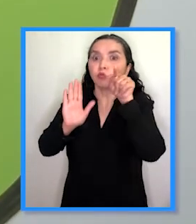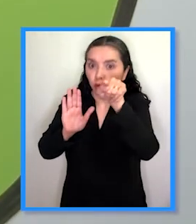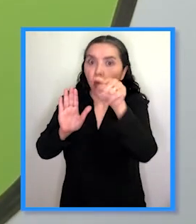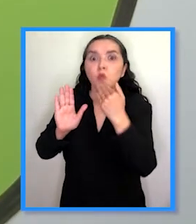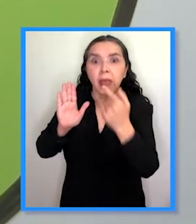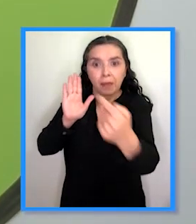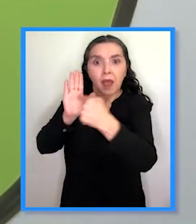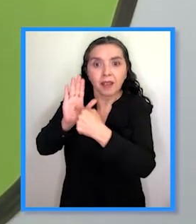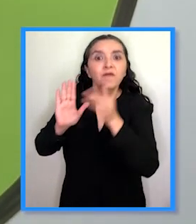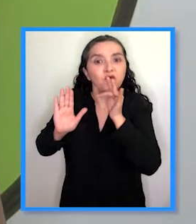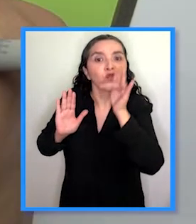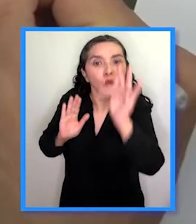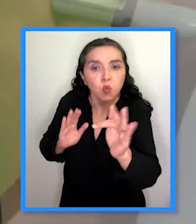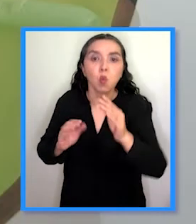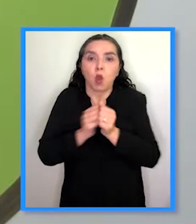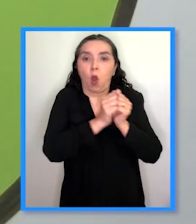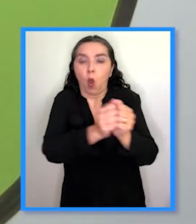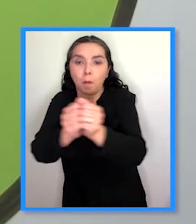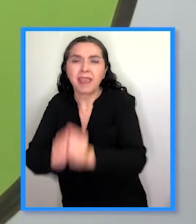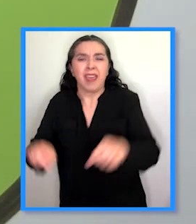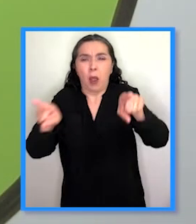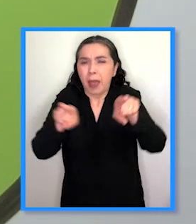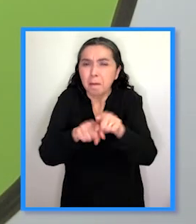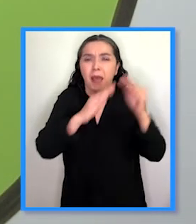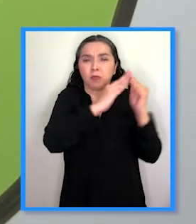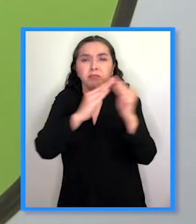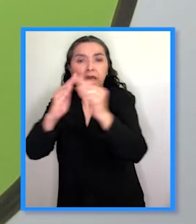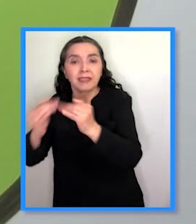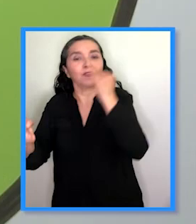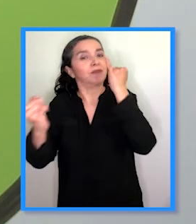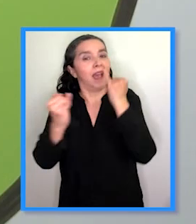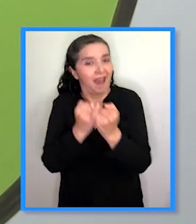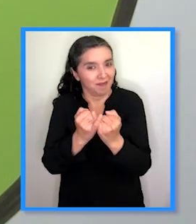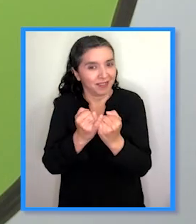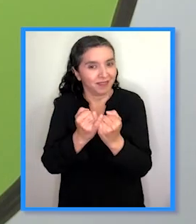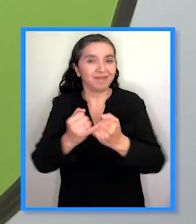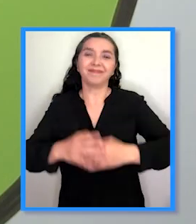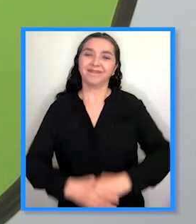de tu futuro y el de todos tus compañeros, hermanos, vecinos y amigos.